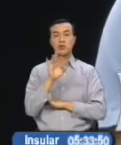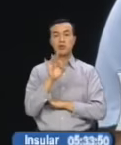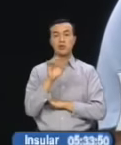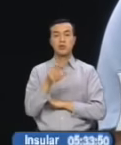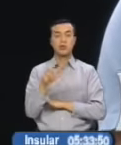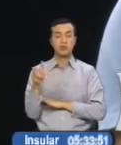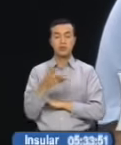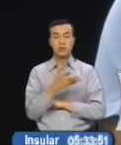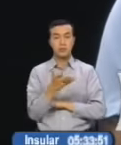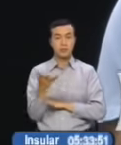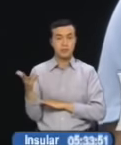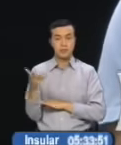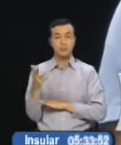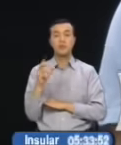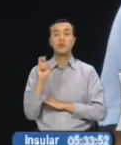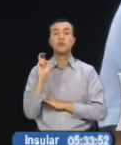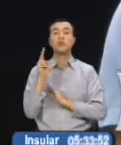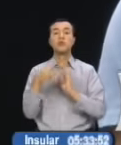8.679 personas con